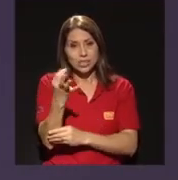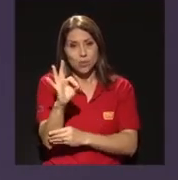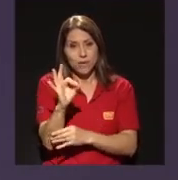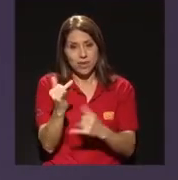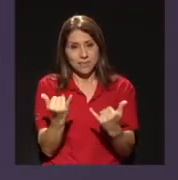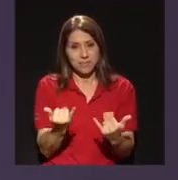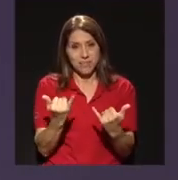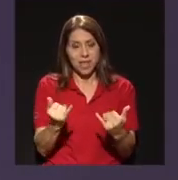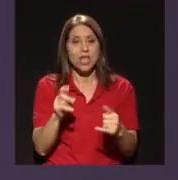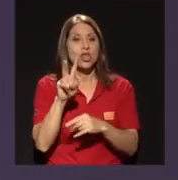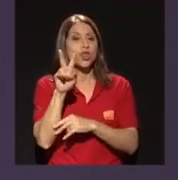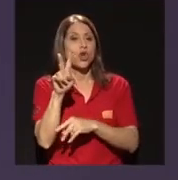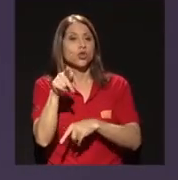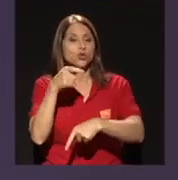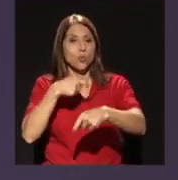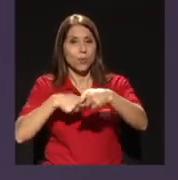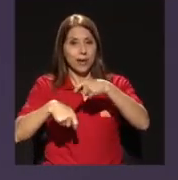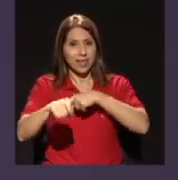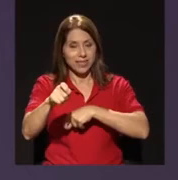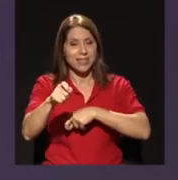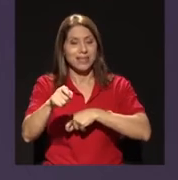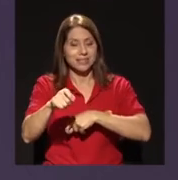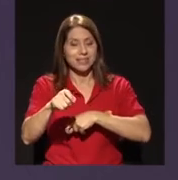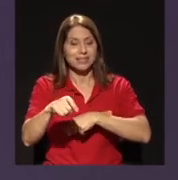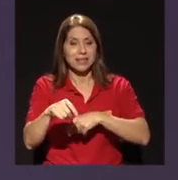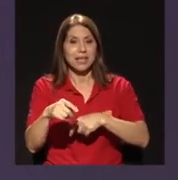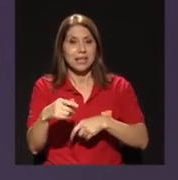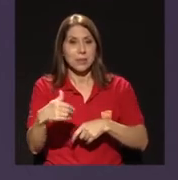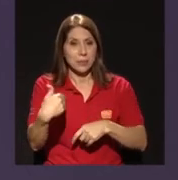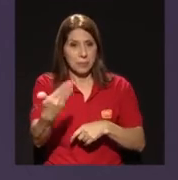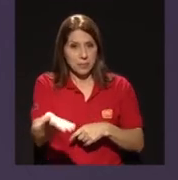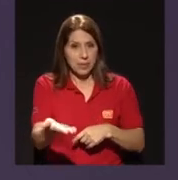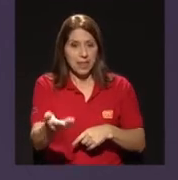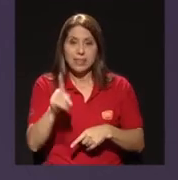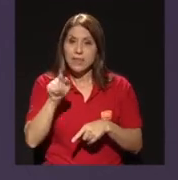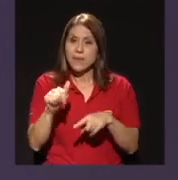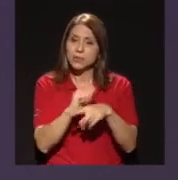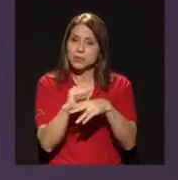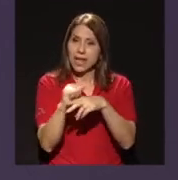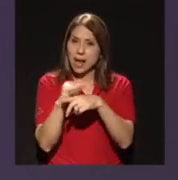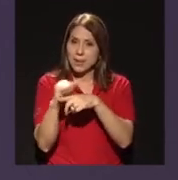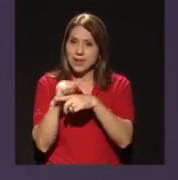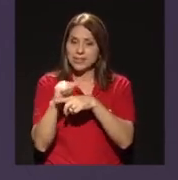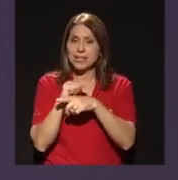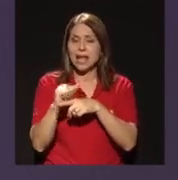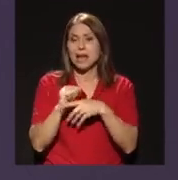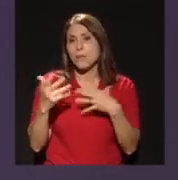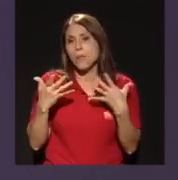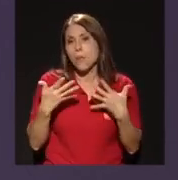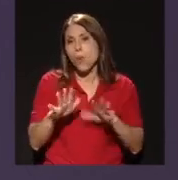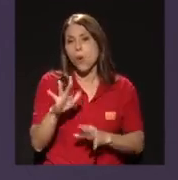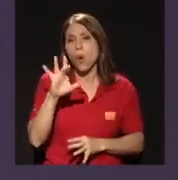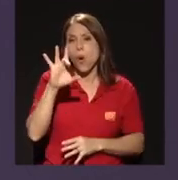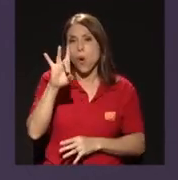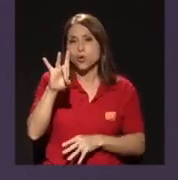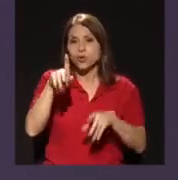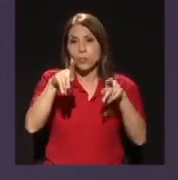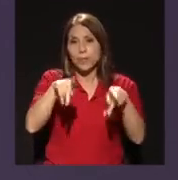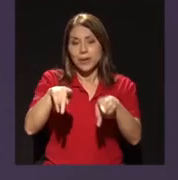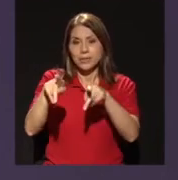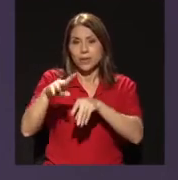dos suplentes que vendrían a subir. Tenemos que capacitar por lo menos 8 más, ¿verdad? Porque hay que